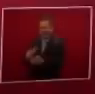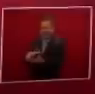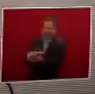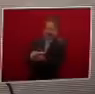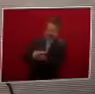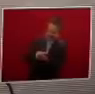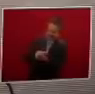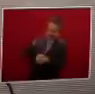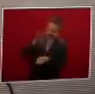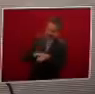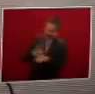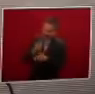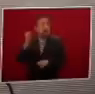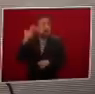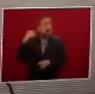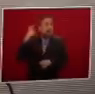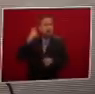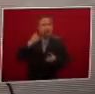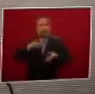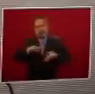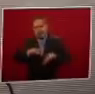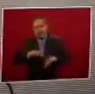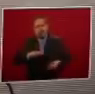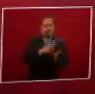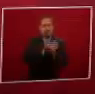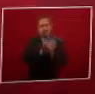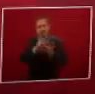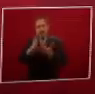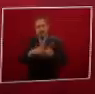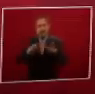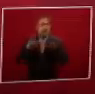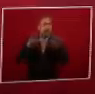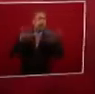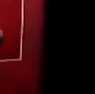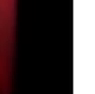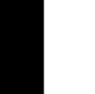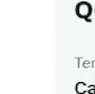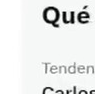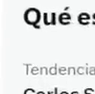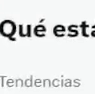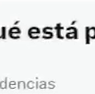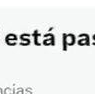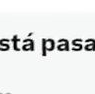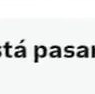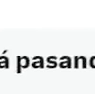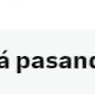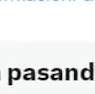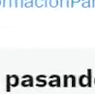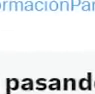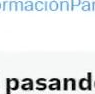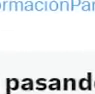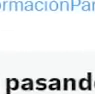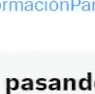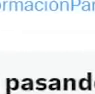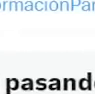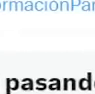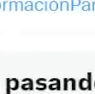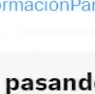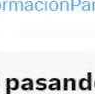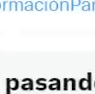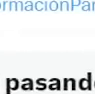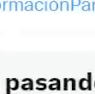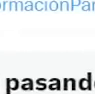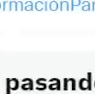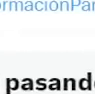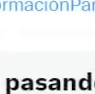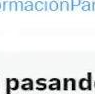Eran muchísimos los excesos. Ya no hay aviones privados, ya no hay helicópteros, ya no hay lujos en el gobierno. Los viajes en